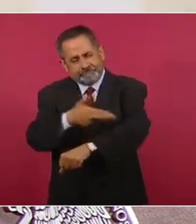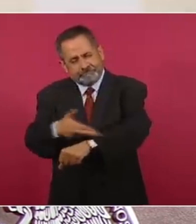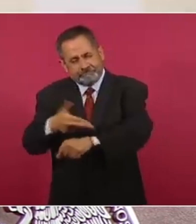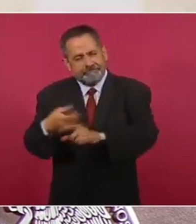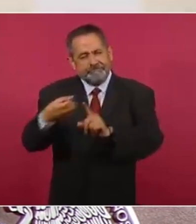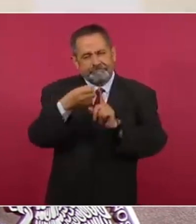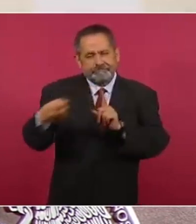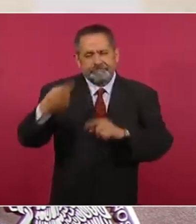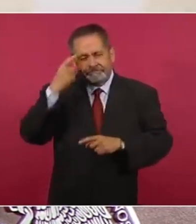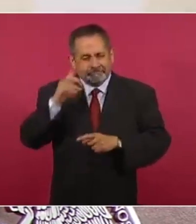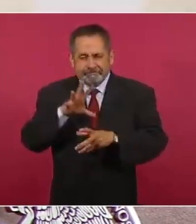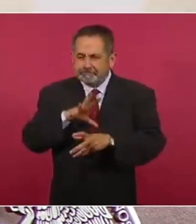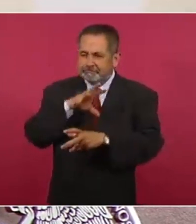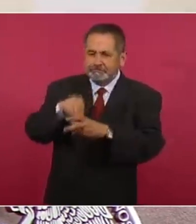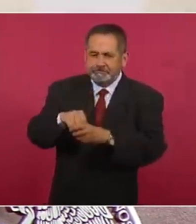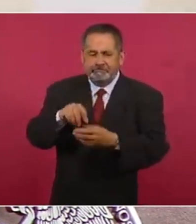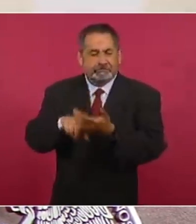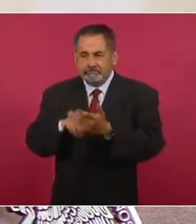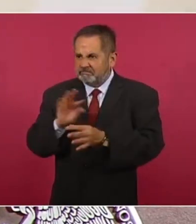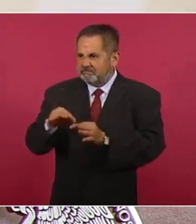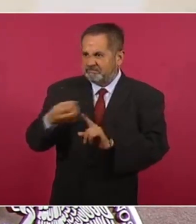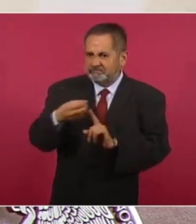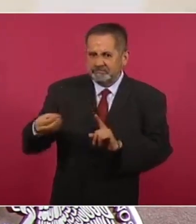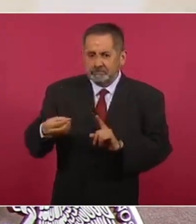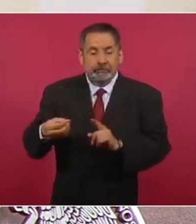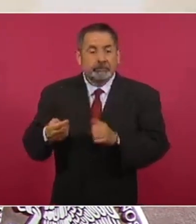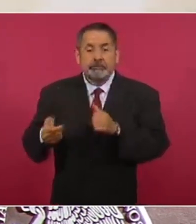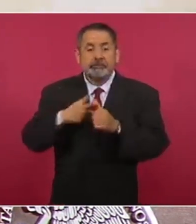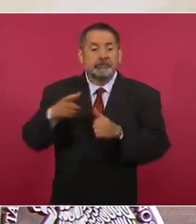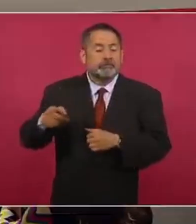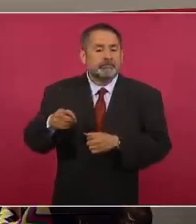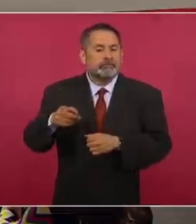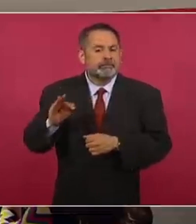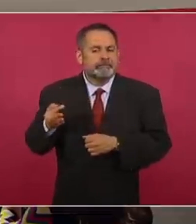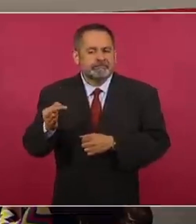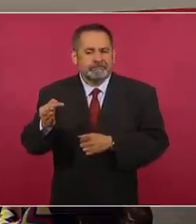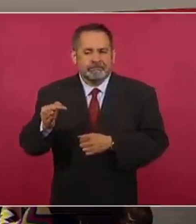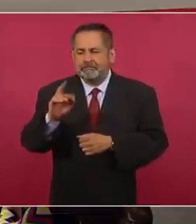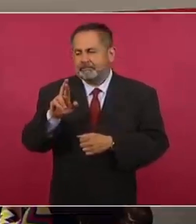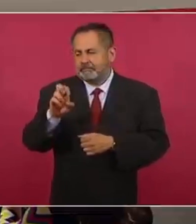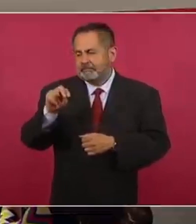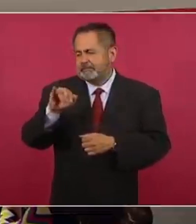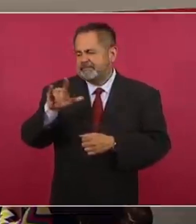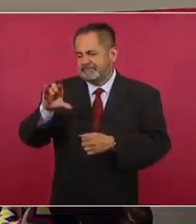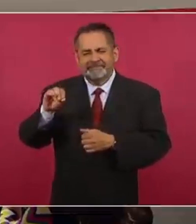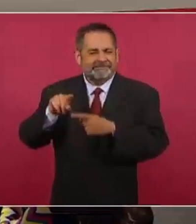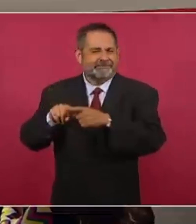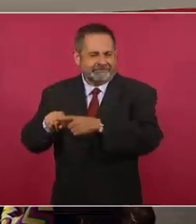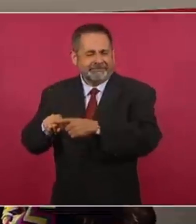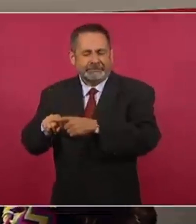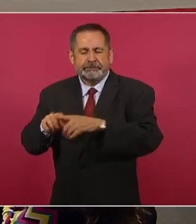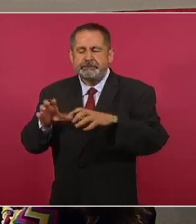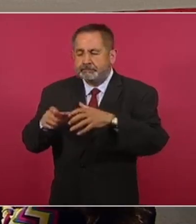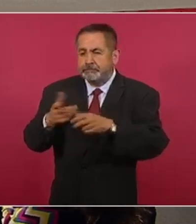la integrar todo el sistema vamos a empezar en el hospital de fresnillo un hospital nuevo que se utilizó incluso acá para cubrir y que